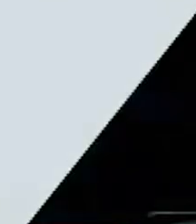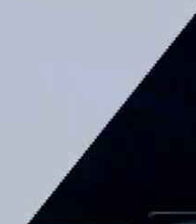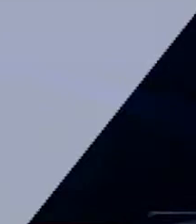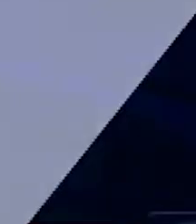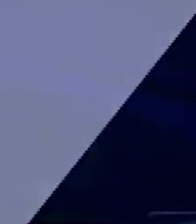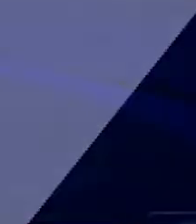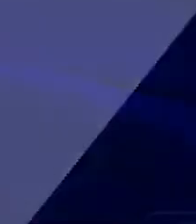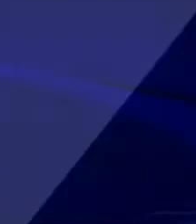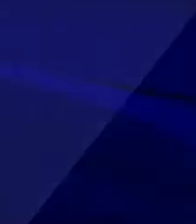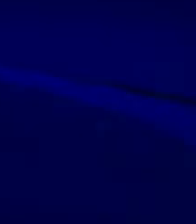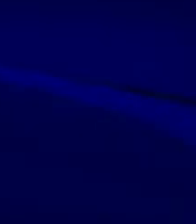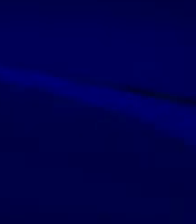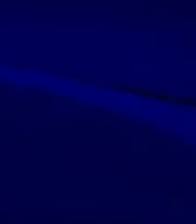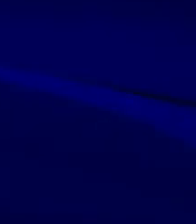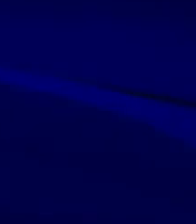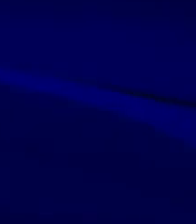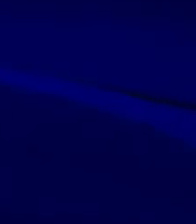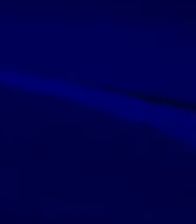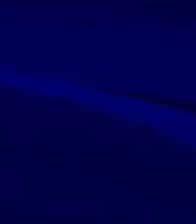Música